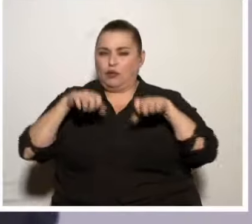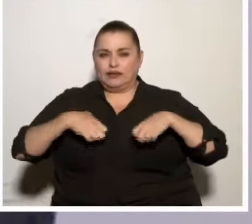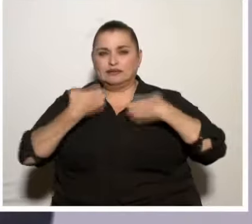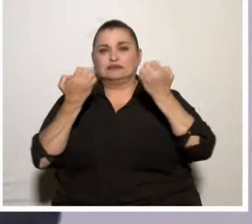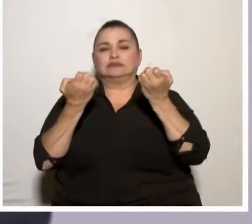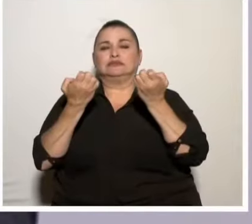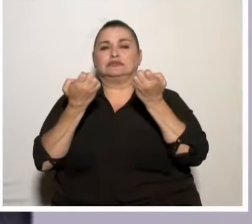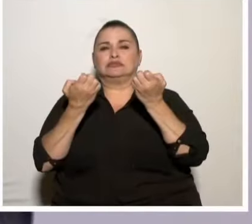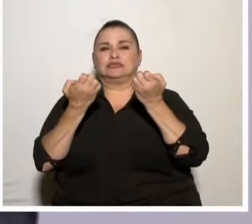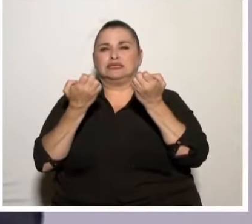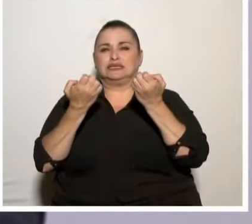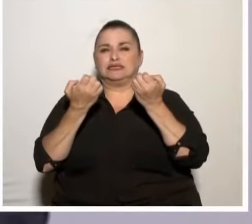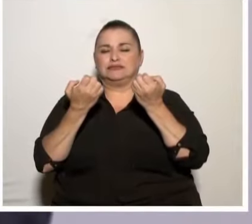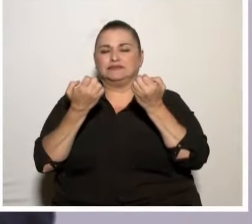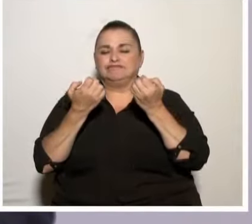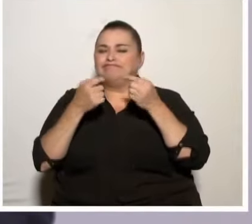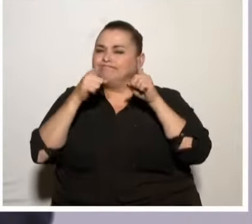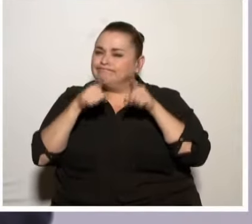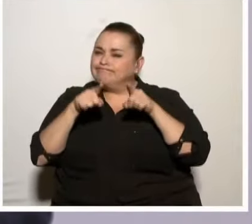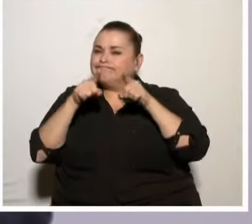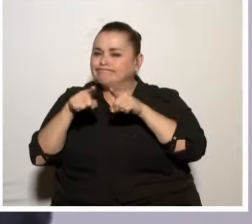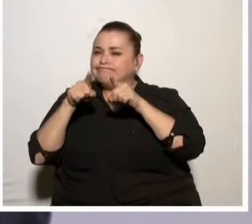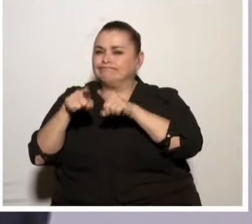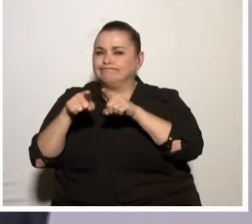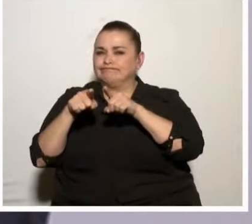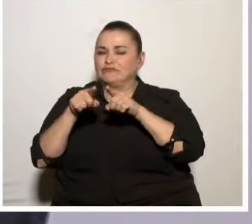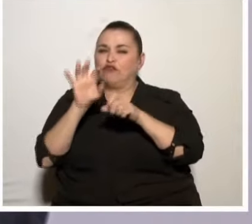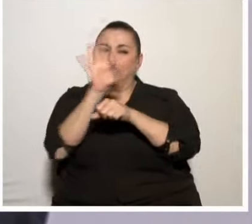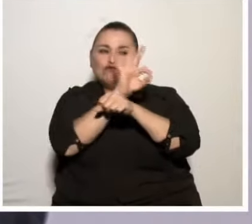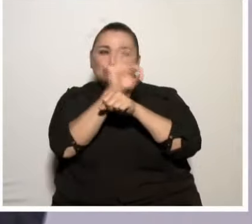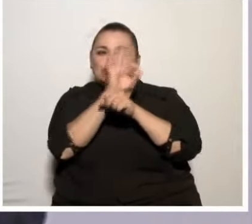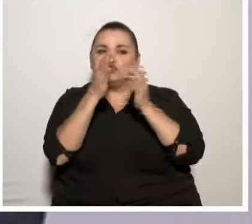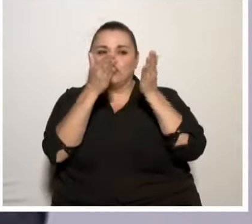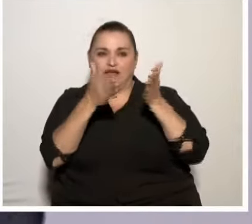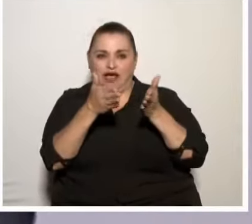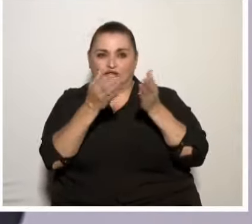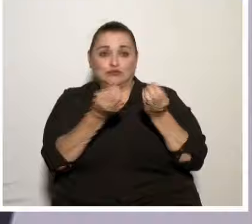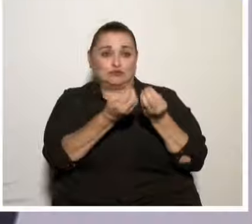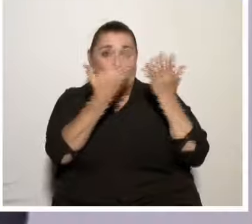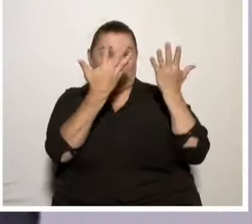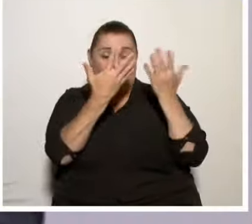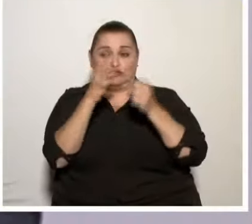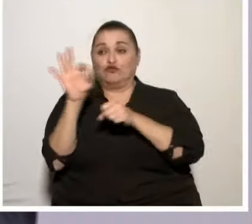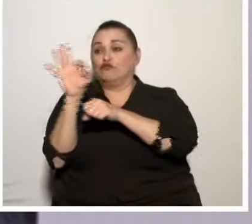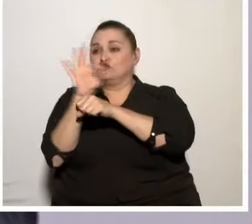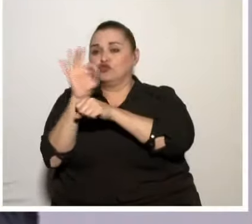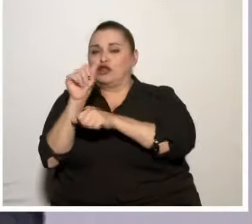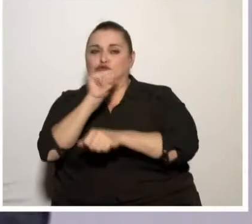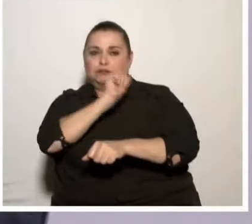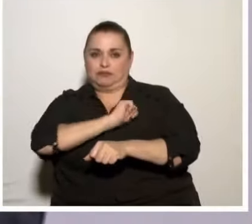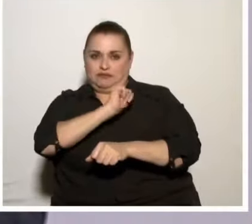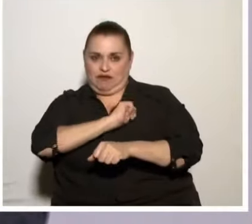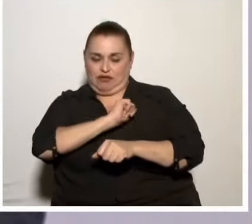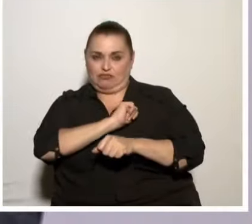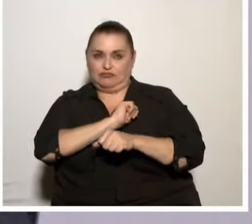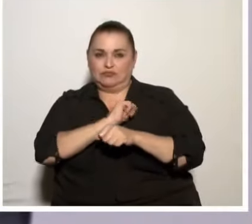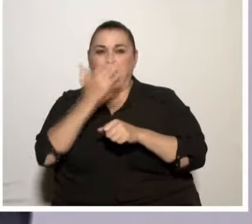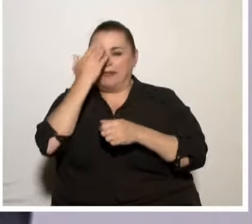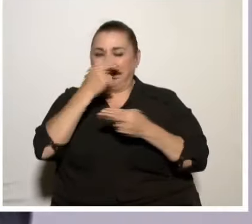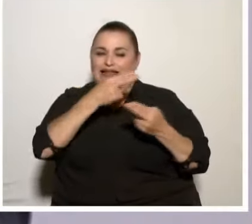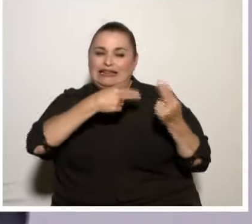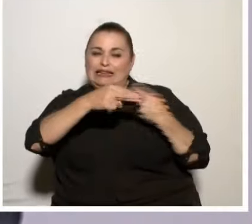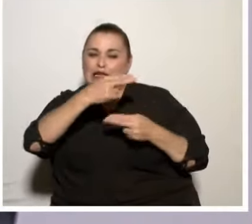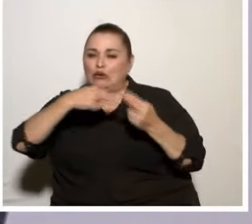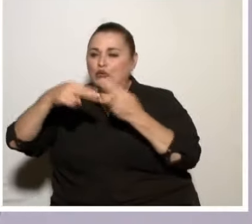existe muy asiduamente entre funcionarios públicos y funcionarios privados para